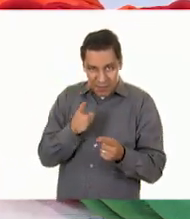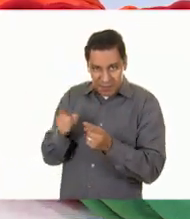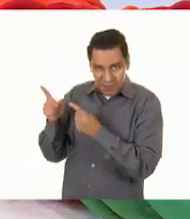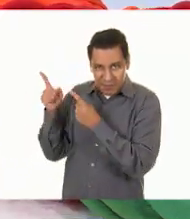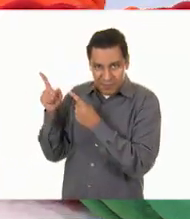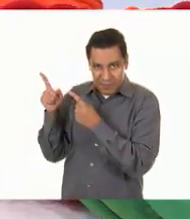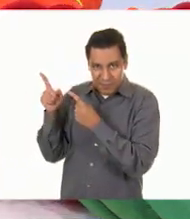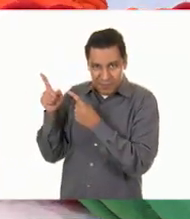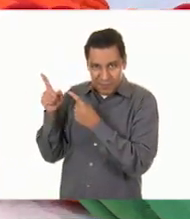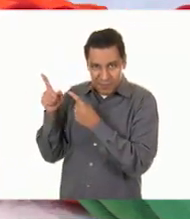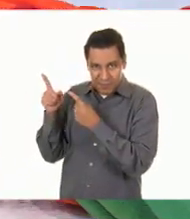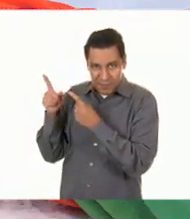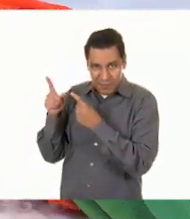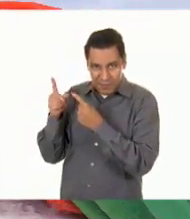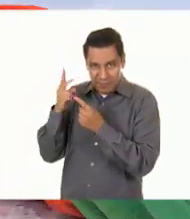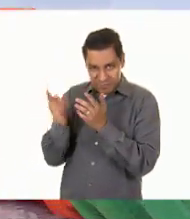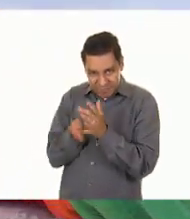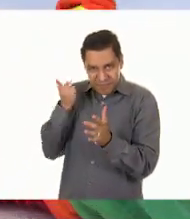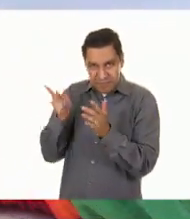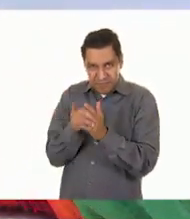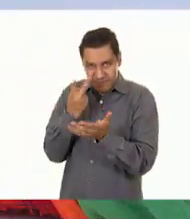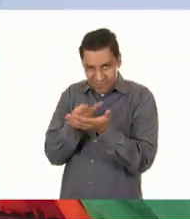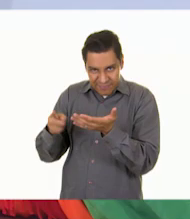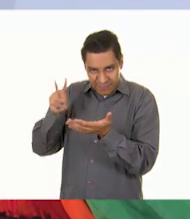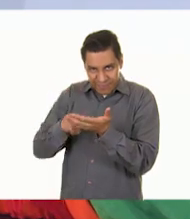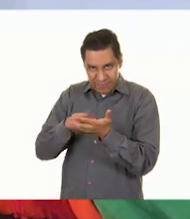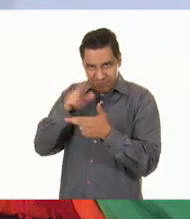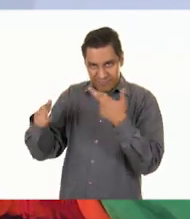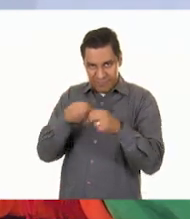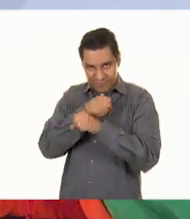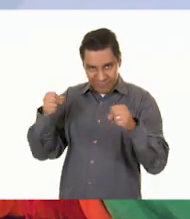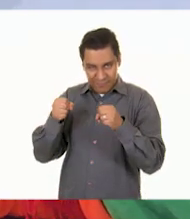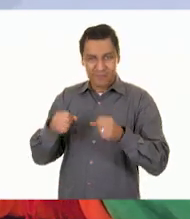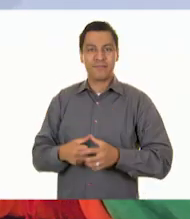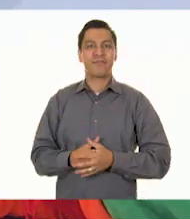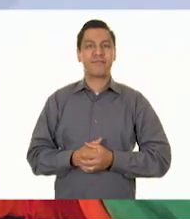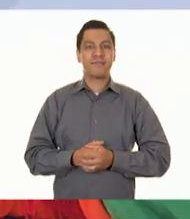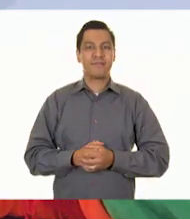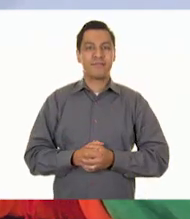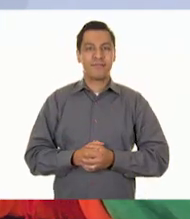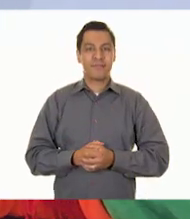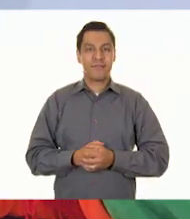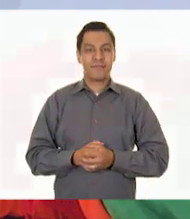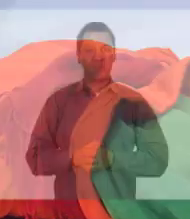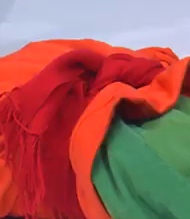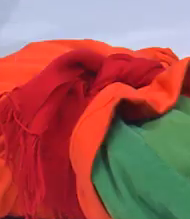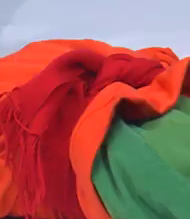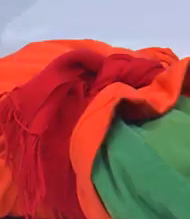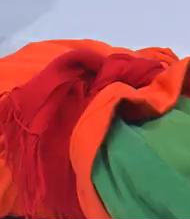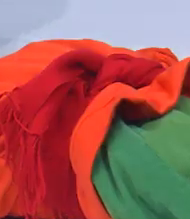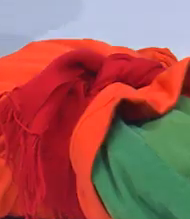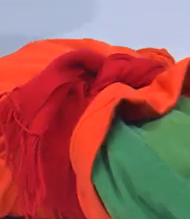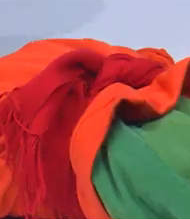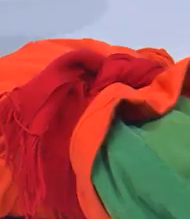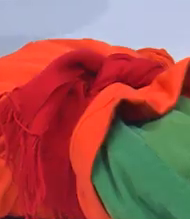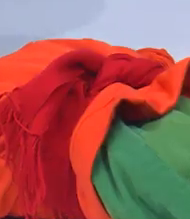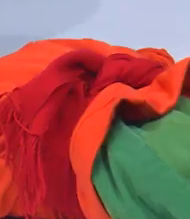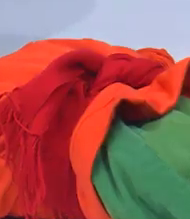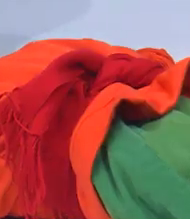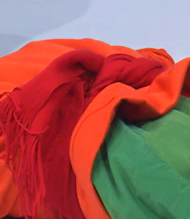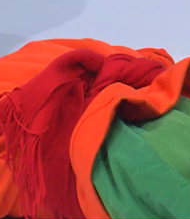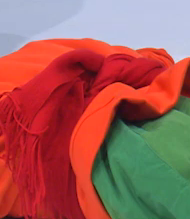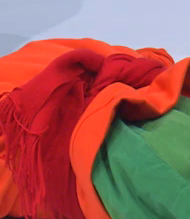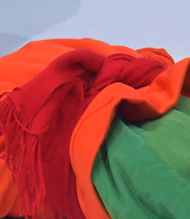me da igual dos vueltas para que aprieten para que apriete exacto mientras la pelota y